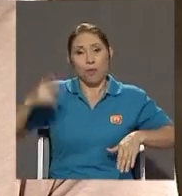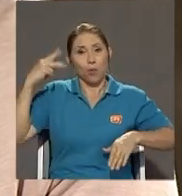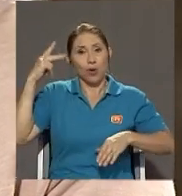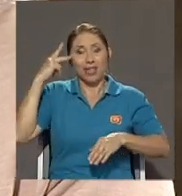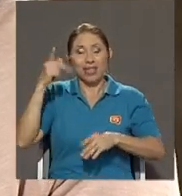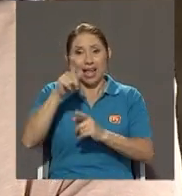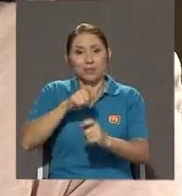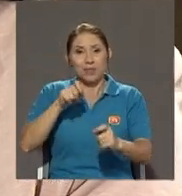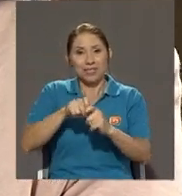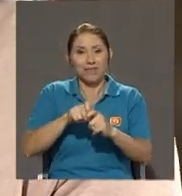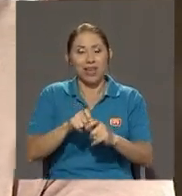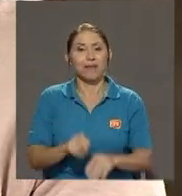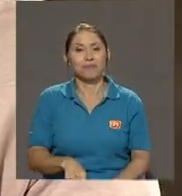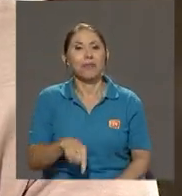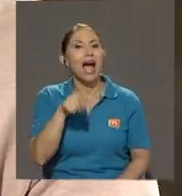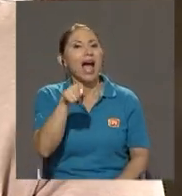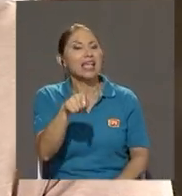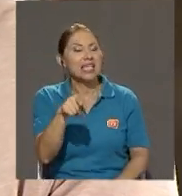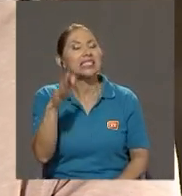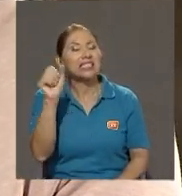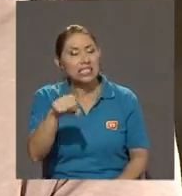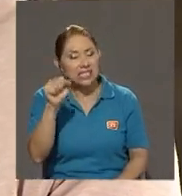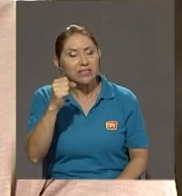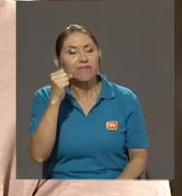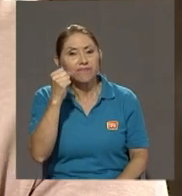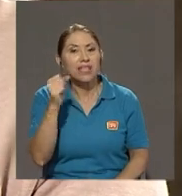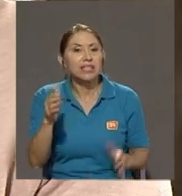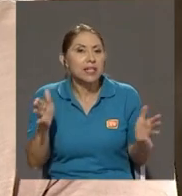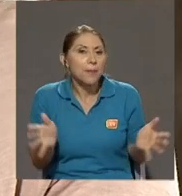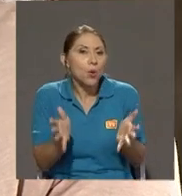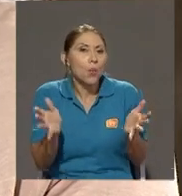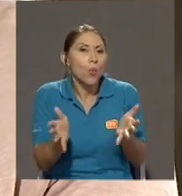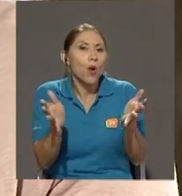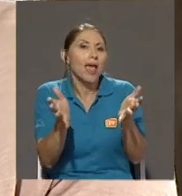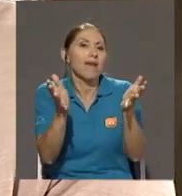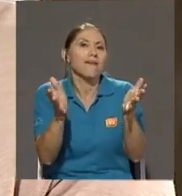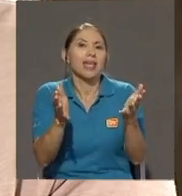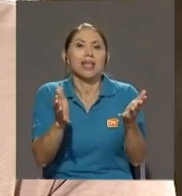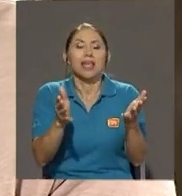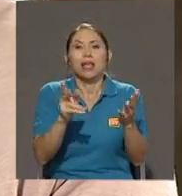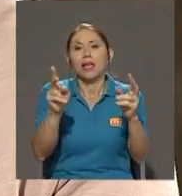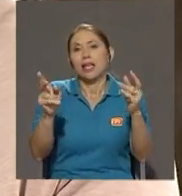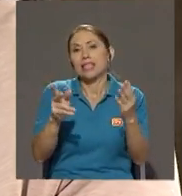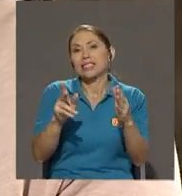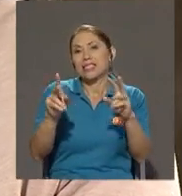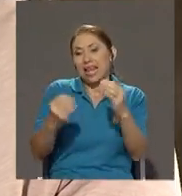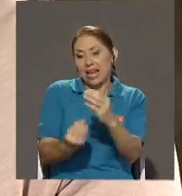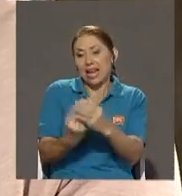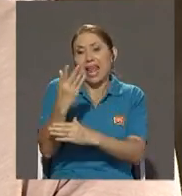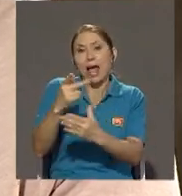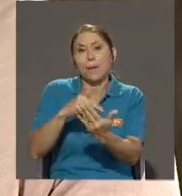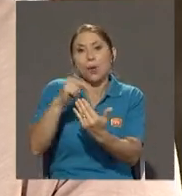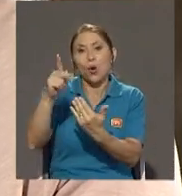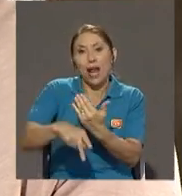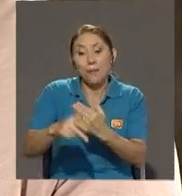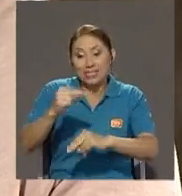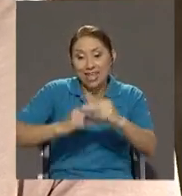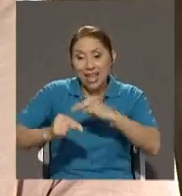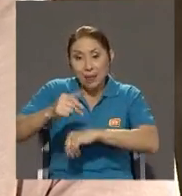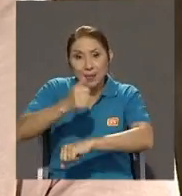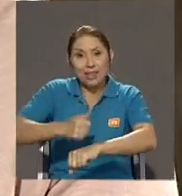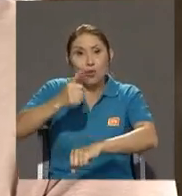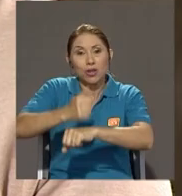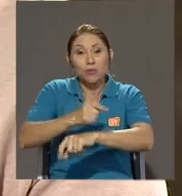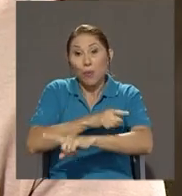específica. Hay un tema, se promueven, o sea, por ejemplo, se promueven y se crean programas de emprendedurismo, pero no